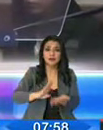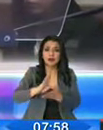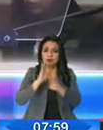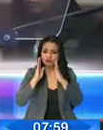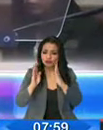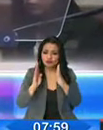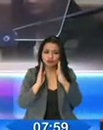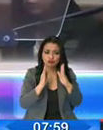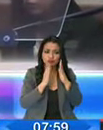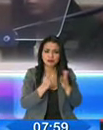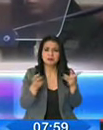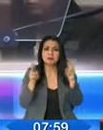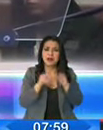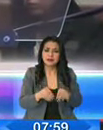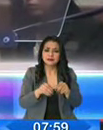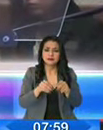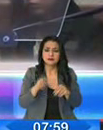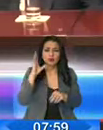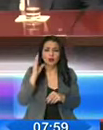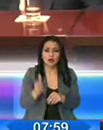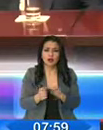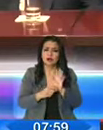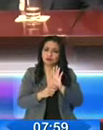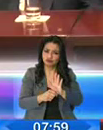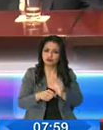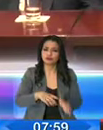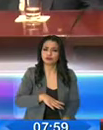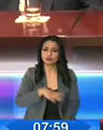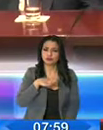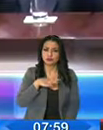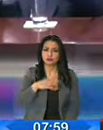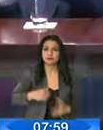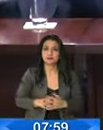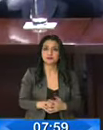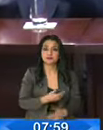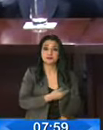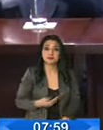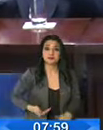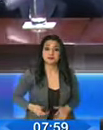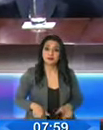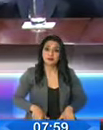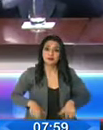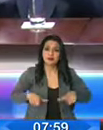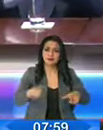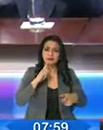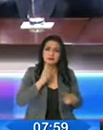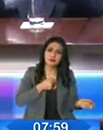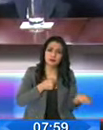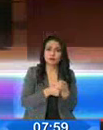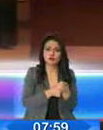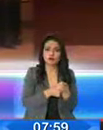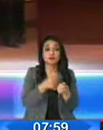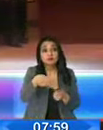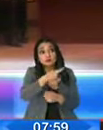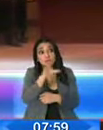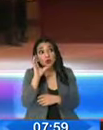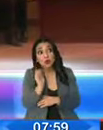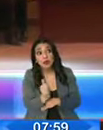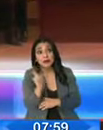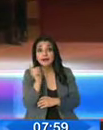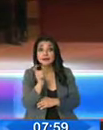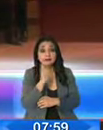que somos más cuencanos que nunca. Por su parte, el presidente Moreno manifestó el apoyo a las necesidades de la capital